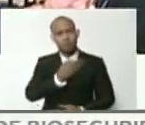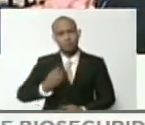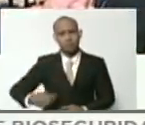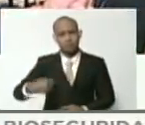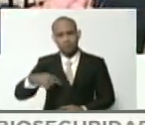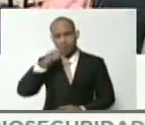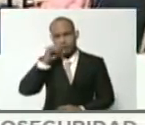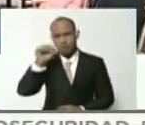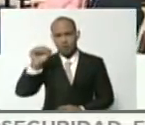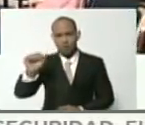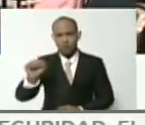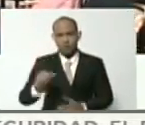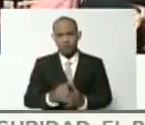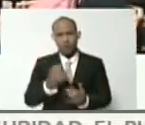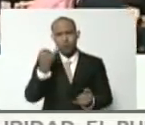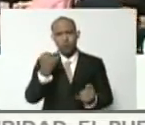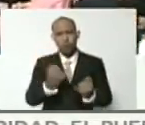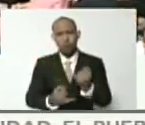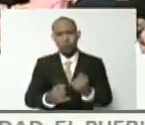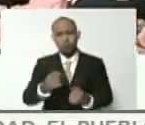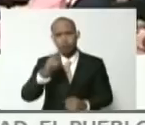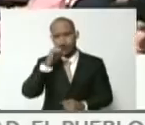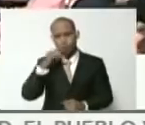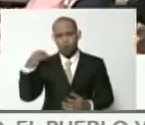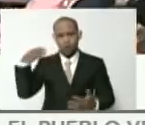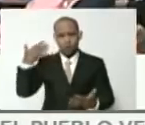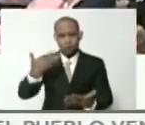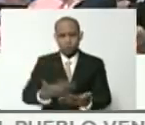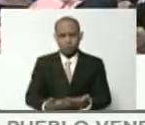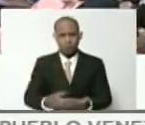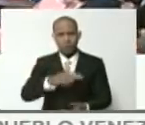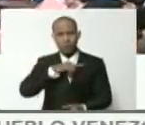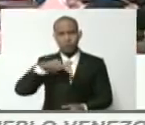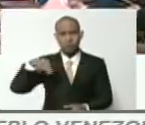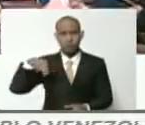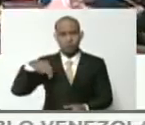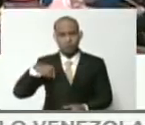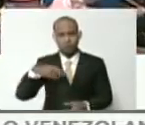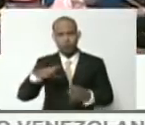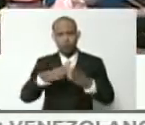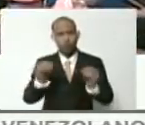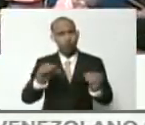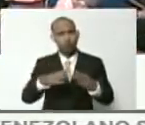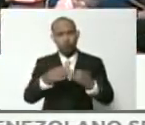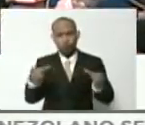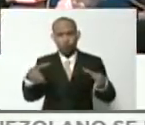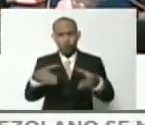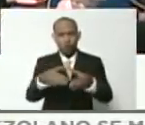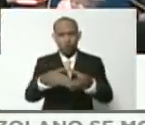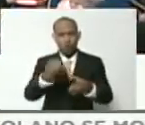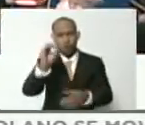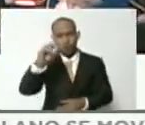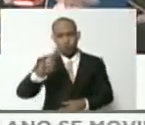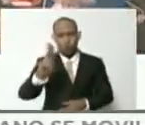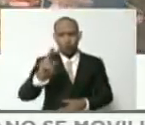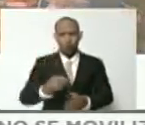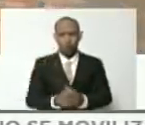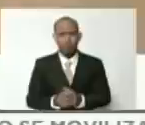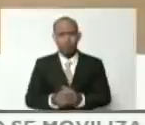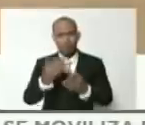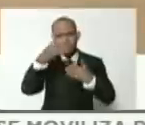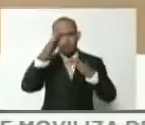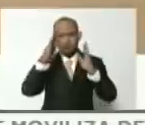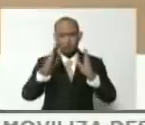en el último año, nosotros, todas las agencias de Naciones Unidas, atendieron a